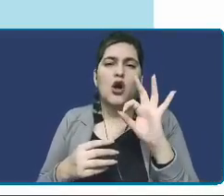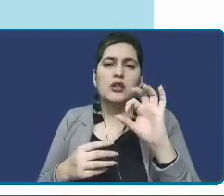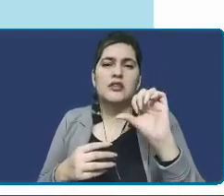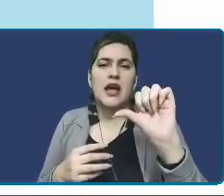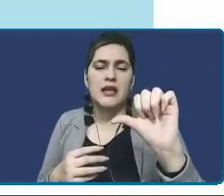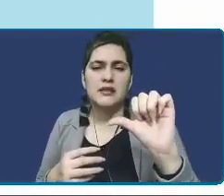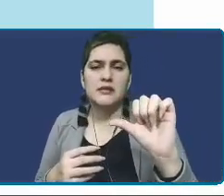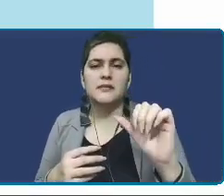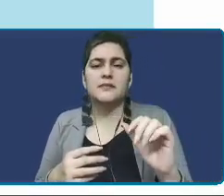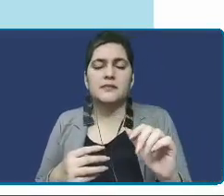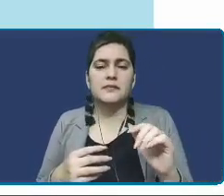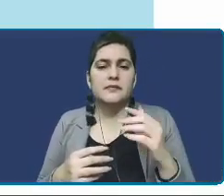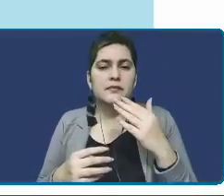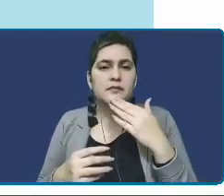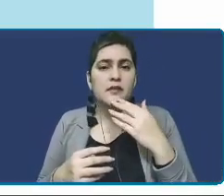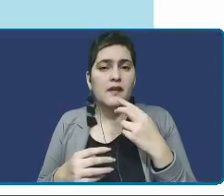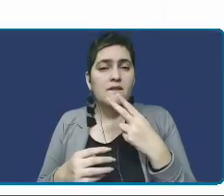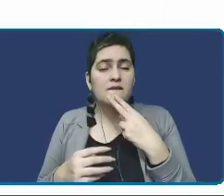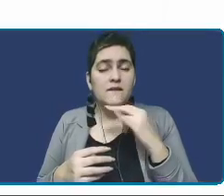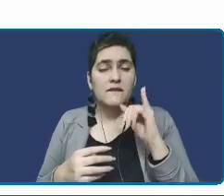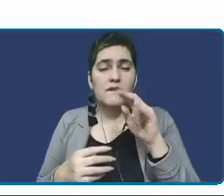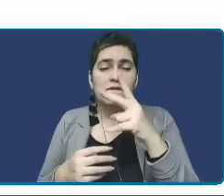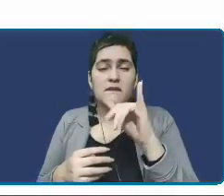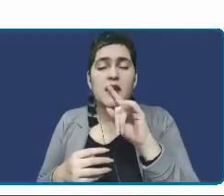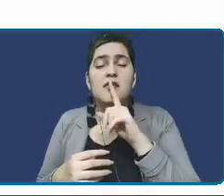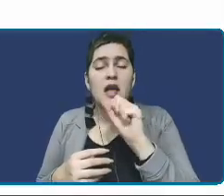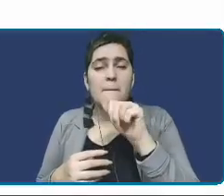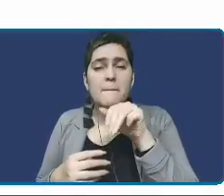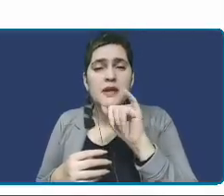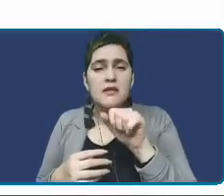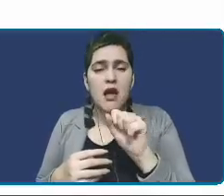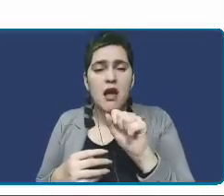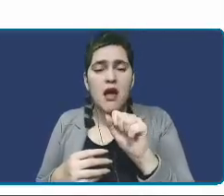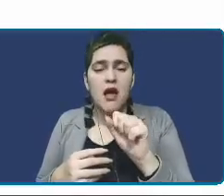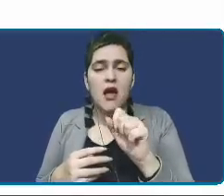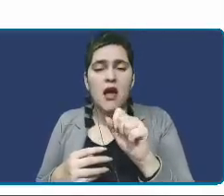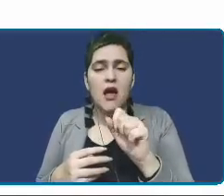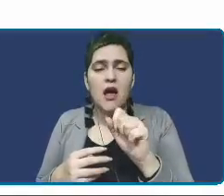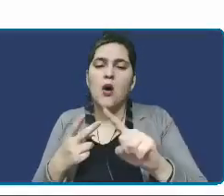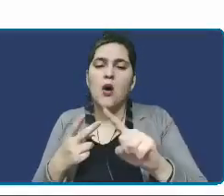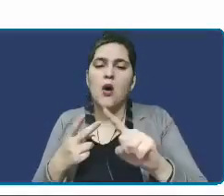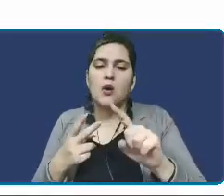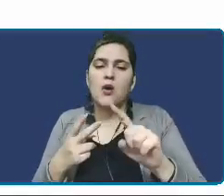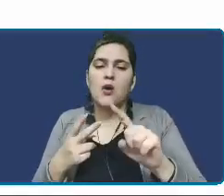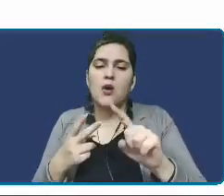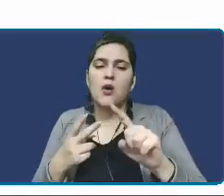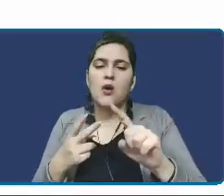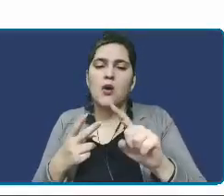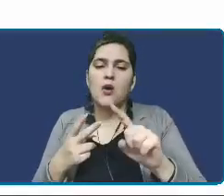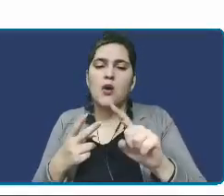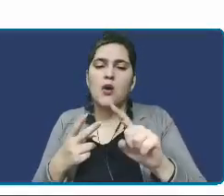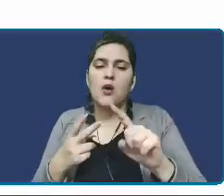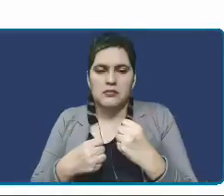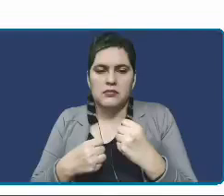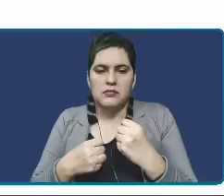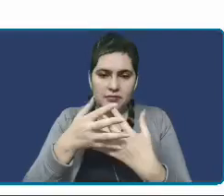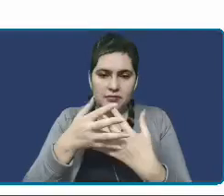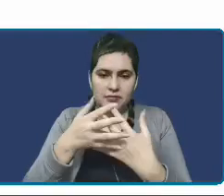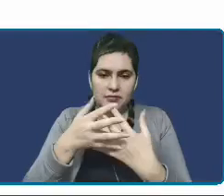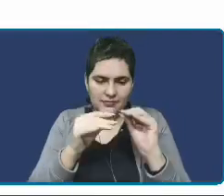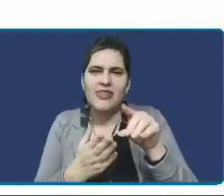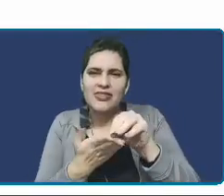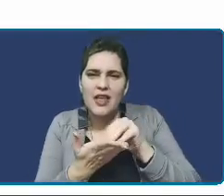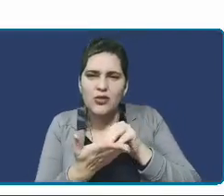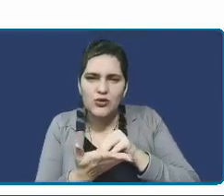y después suplementos en general. Y esto es como la cosa ya más como dato duro, de que si ustedes